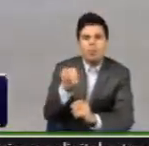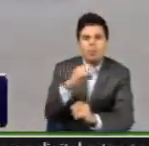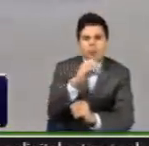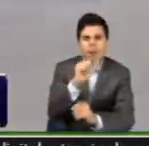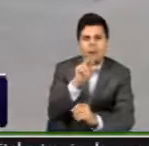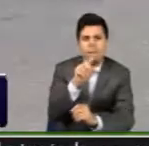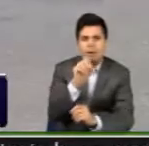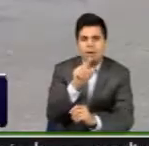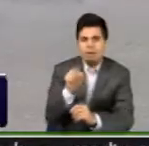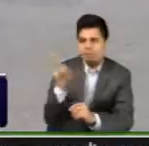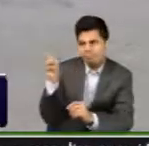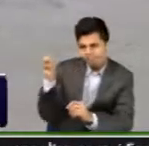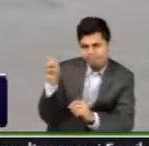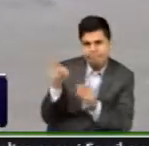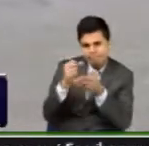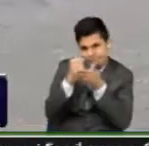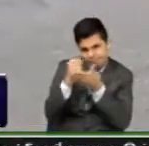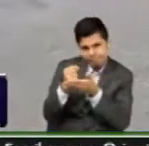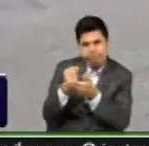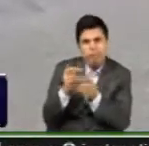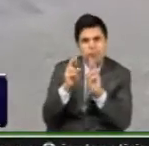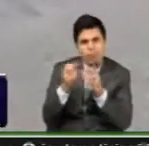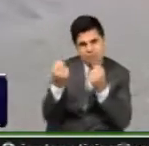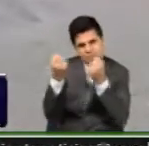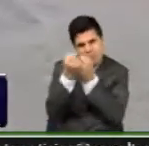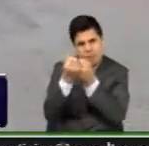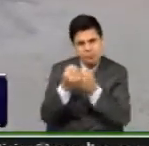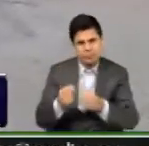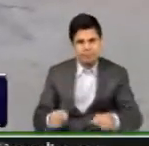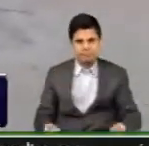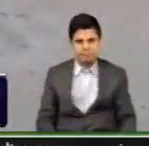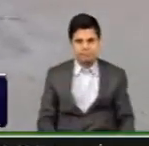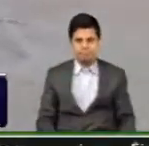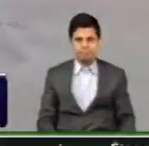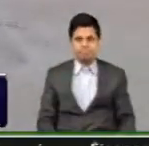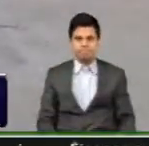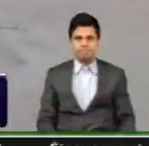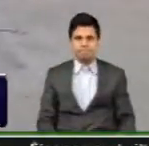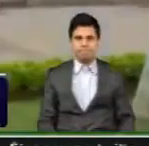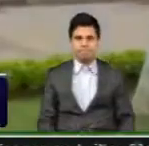alguien de un gran corazón le dé la buena noticia.